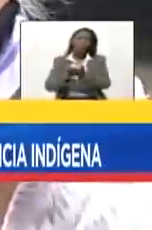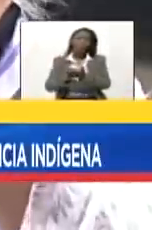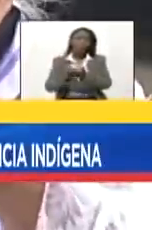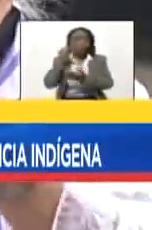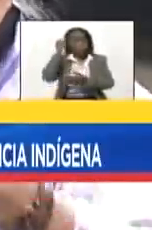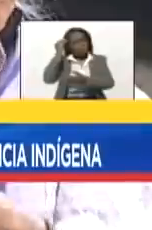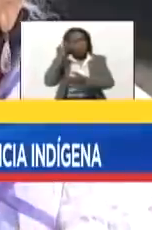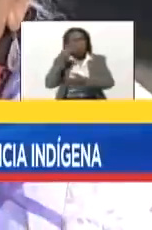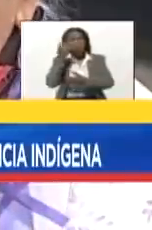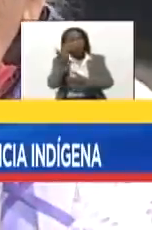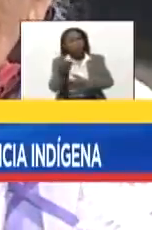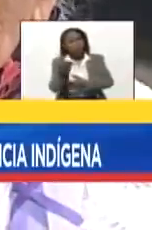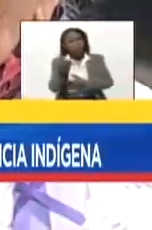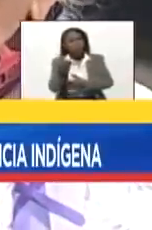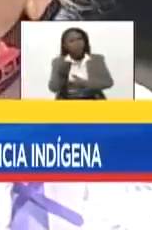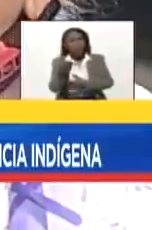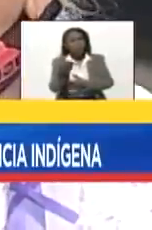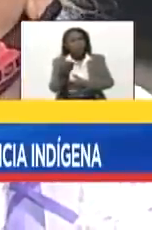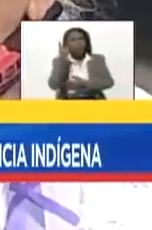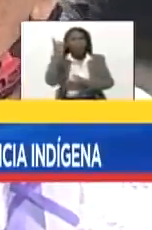Imagínese usted que de